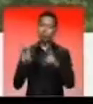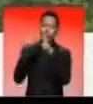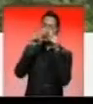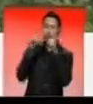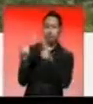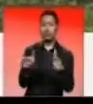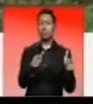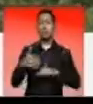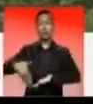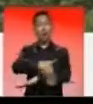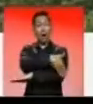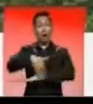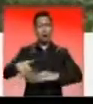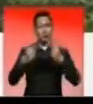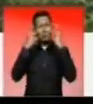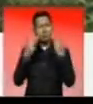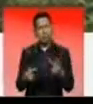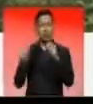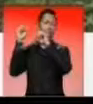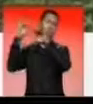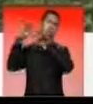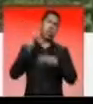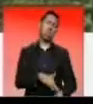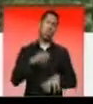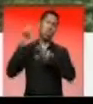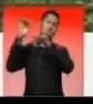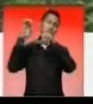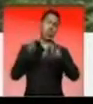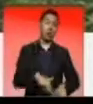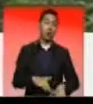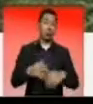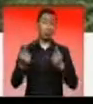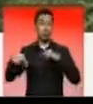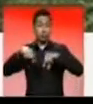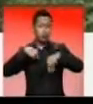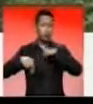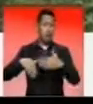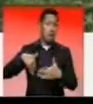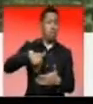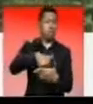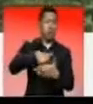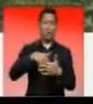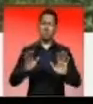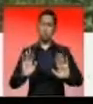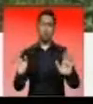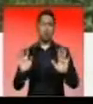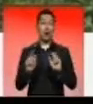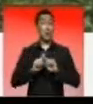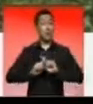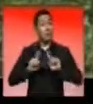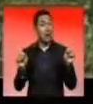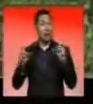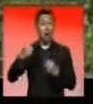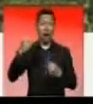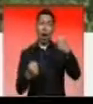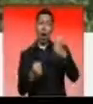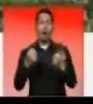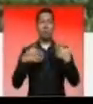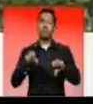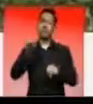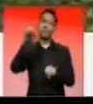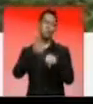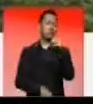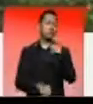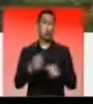esta carretera se pueden observar más derrumbes, pero que no han impedido la circulación. Sin embargo, más de un vehículo ha sufrido percance al